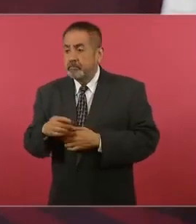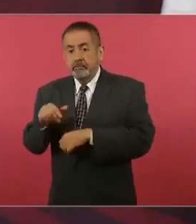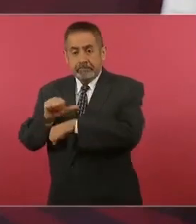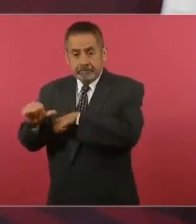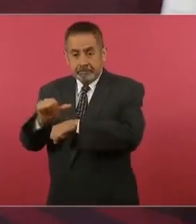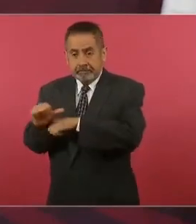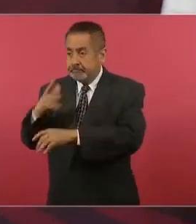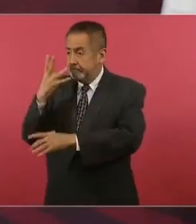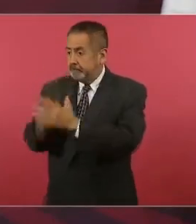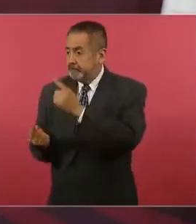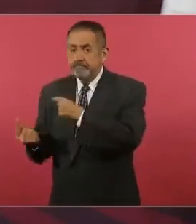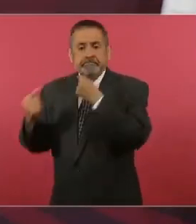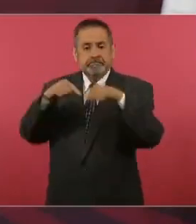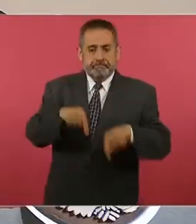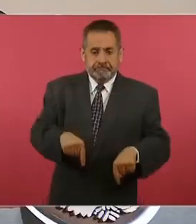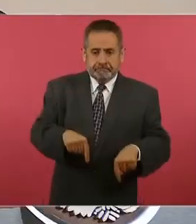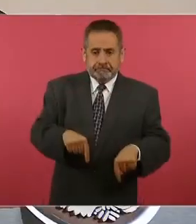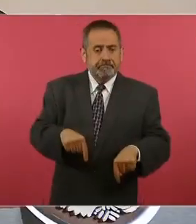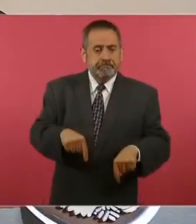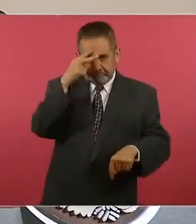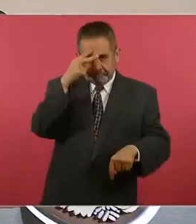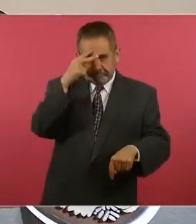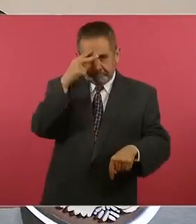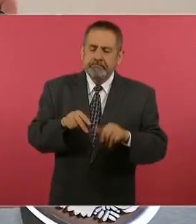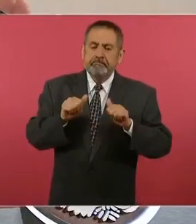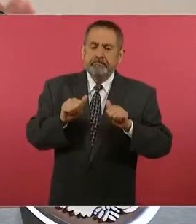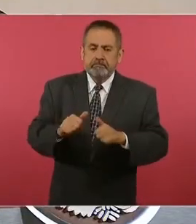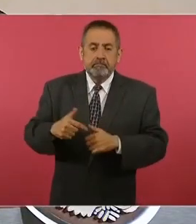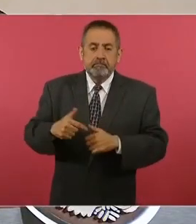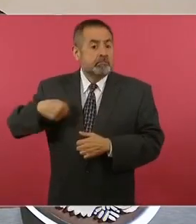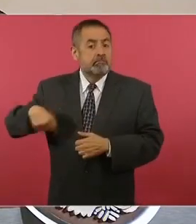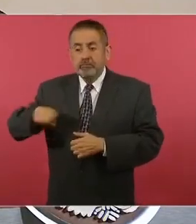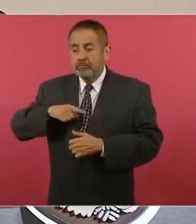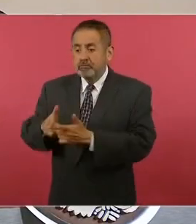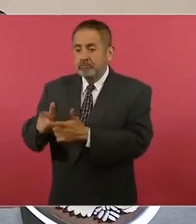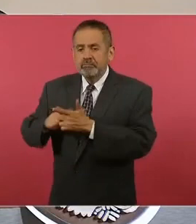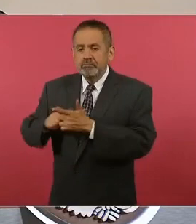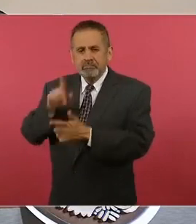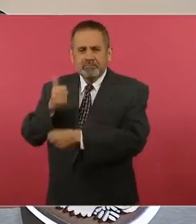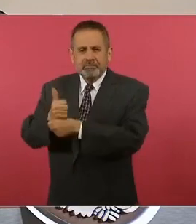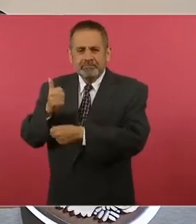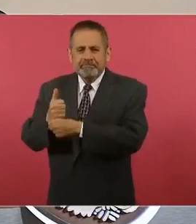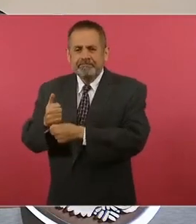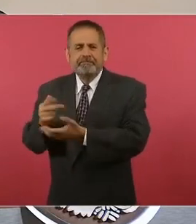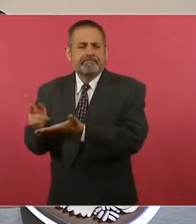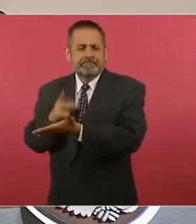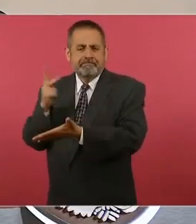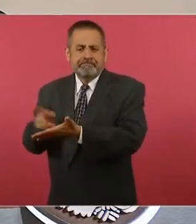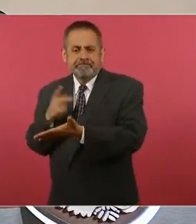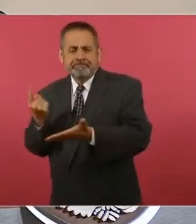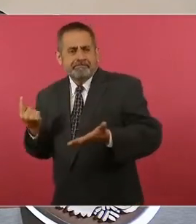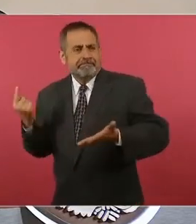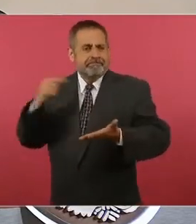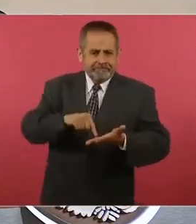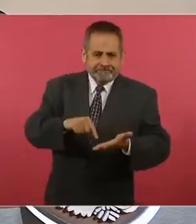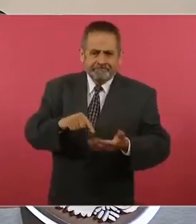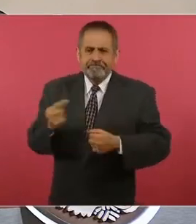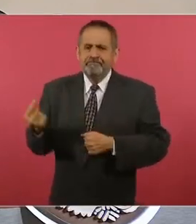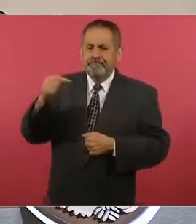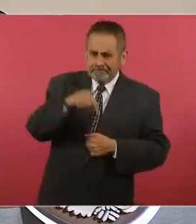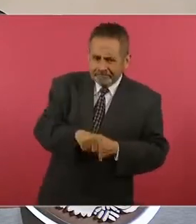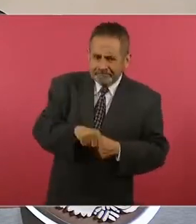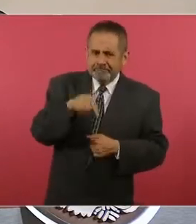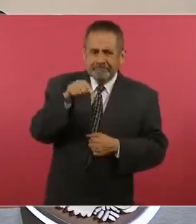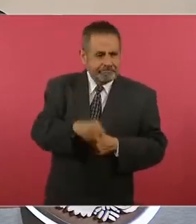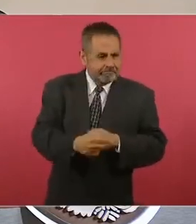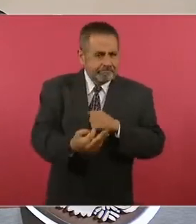salvarles la vida. Las abuelas vinimos en esos tiempos, hace muchos años, no sé cuántas veces visité este país, y acá